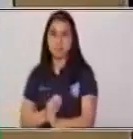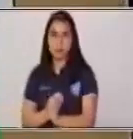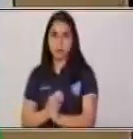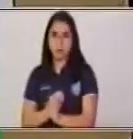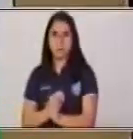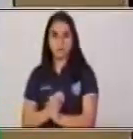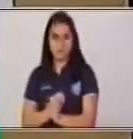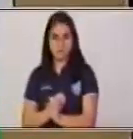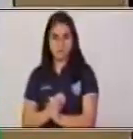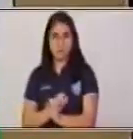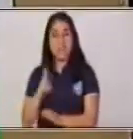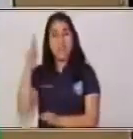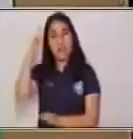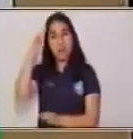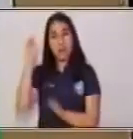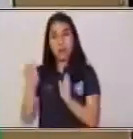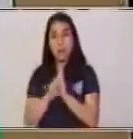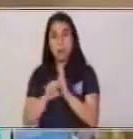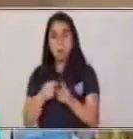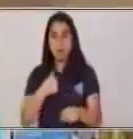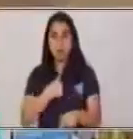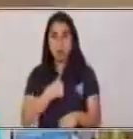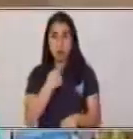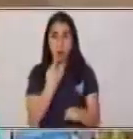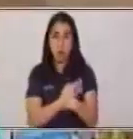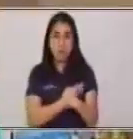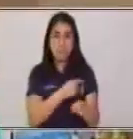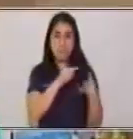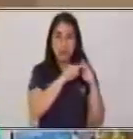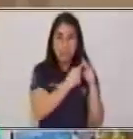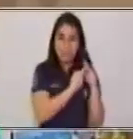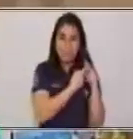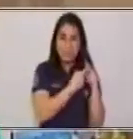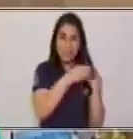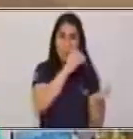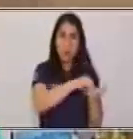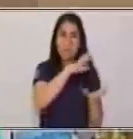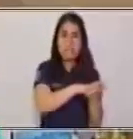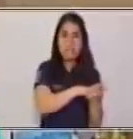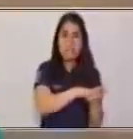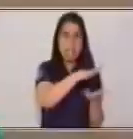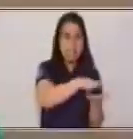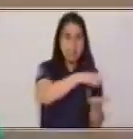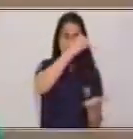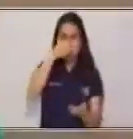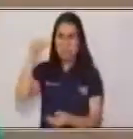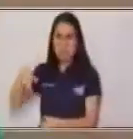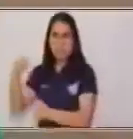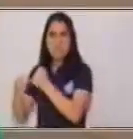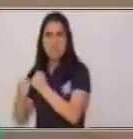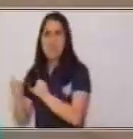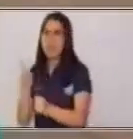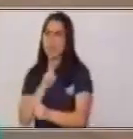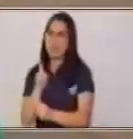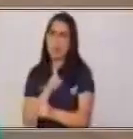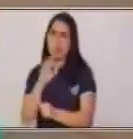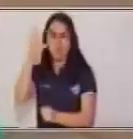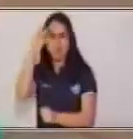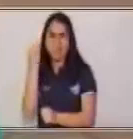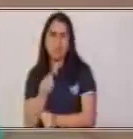al final, para que no sea repetitivo. Veamos este ejemplo de este texto.